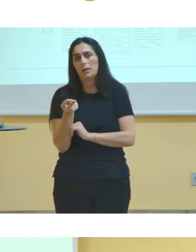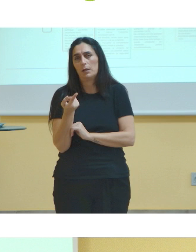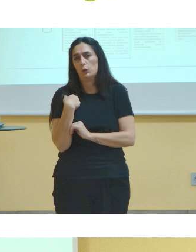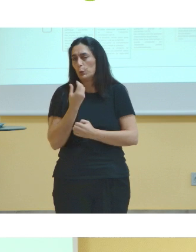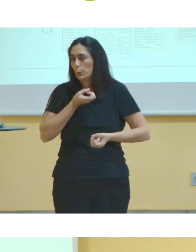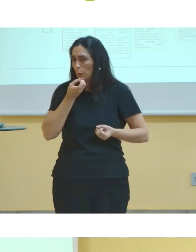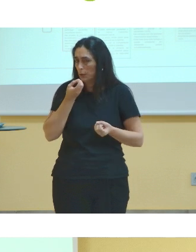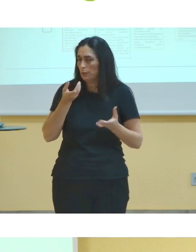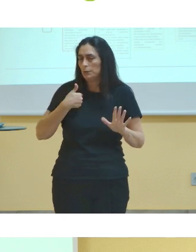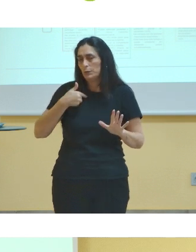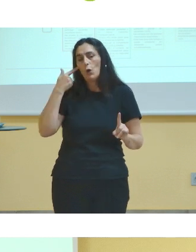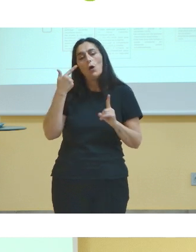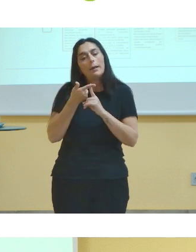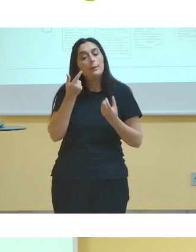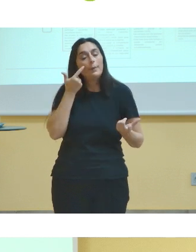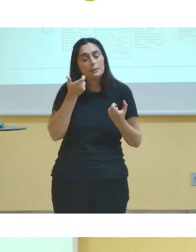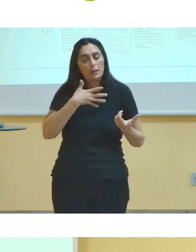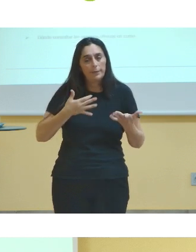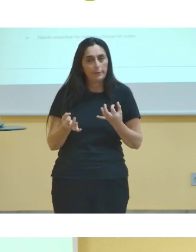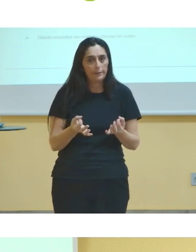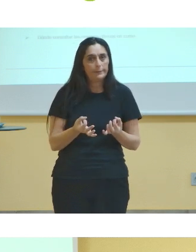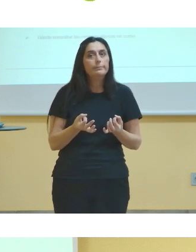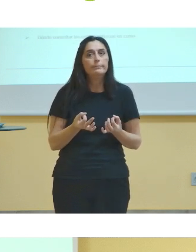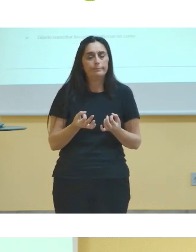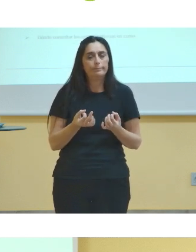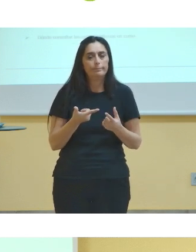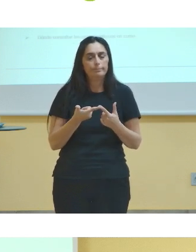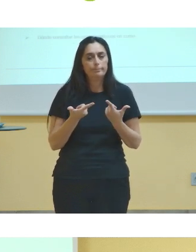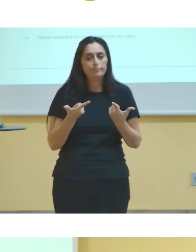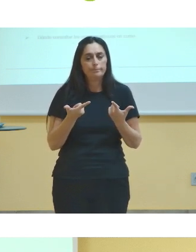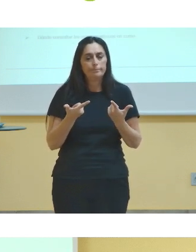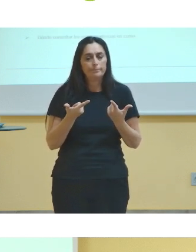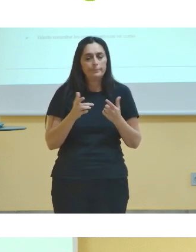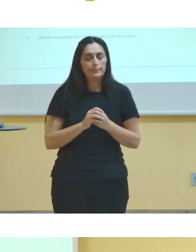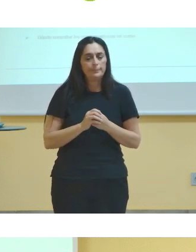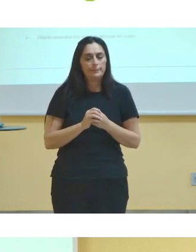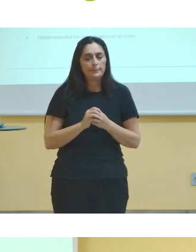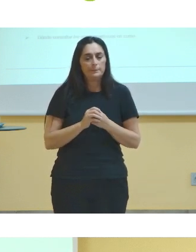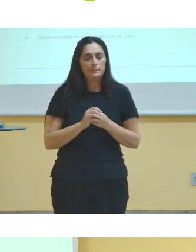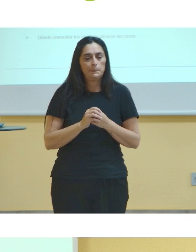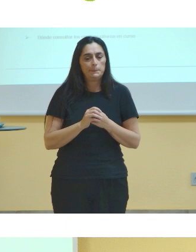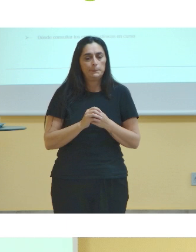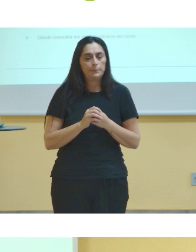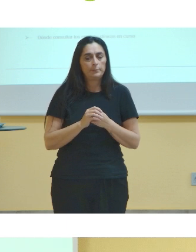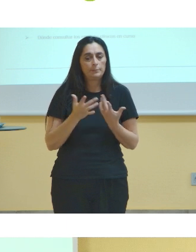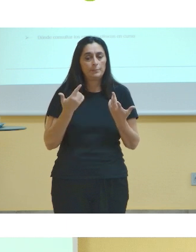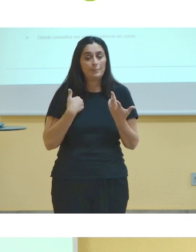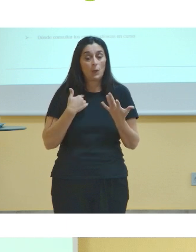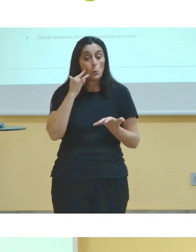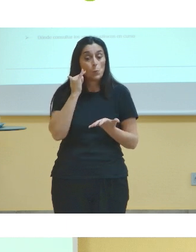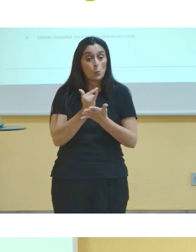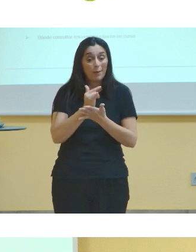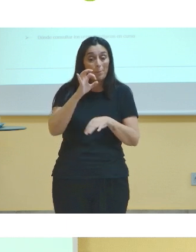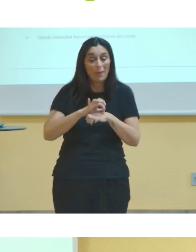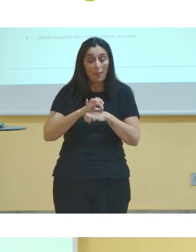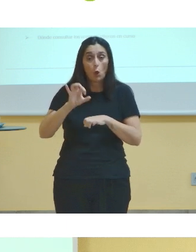os cuento, pero lo que queremos destacar sobre todo es las diferencias de los ensayos clínicos o de